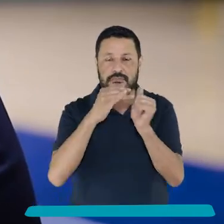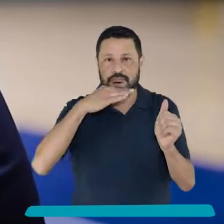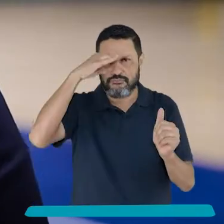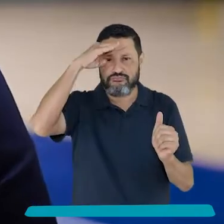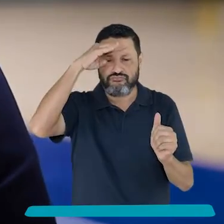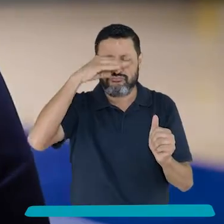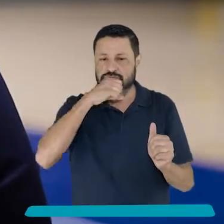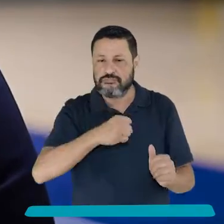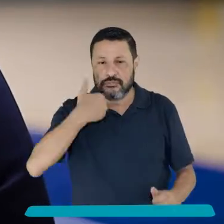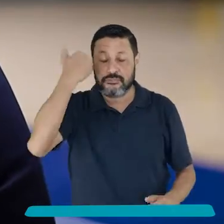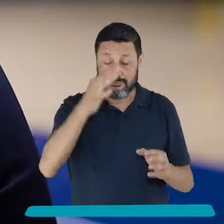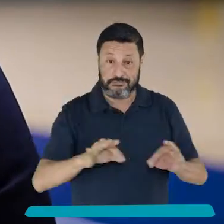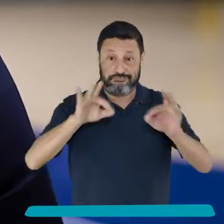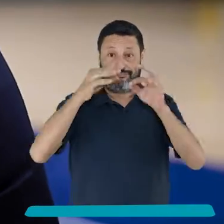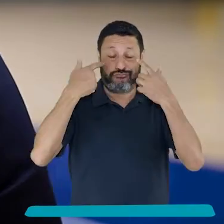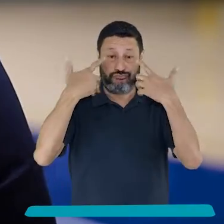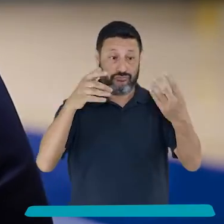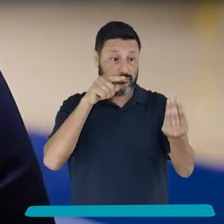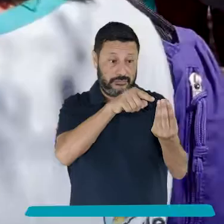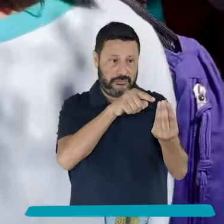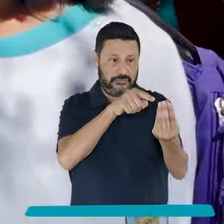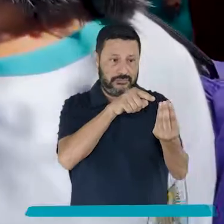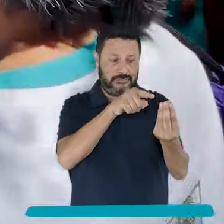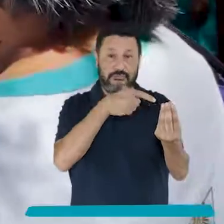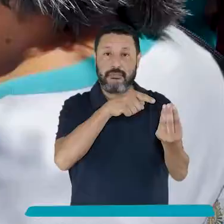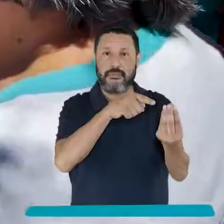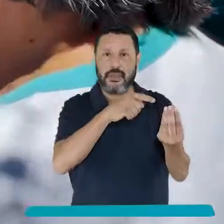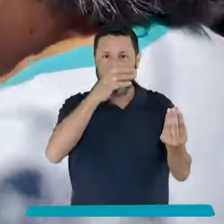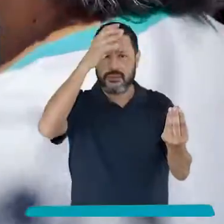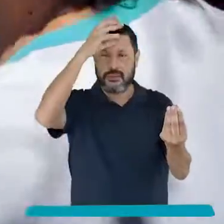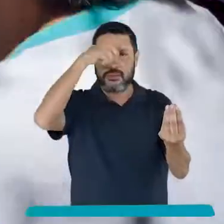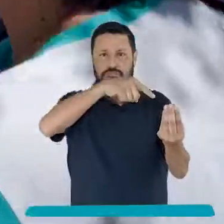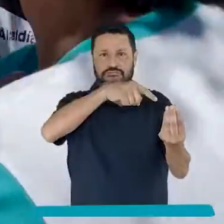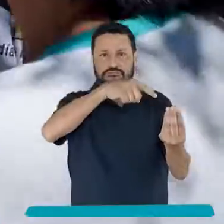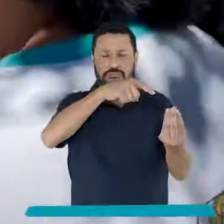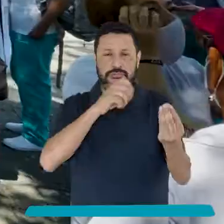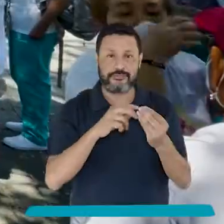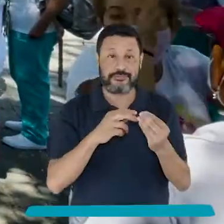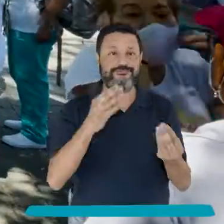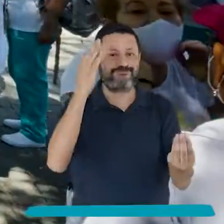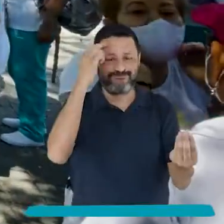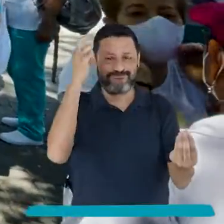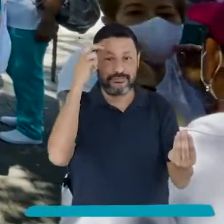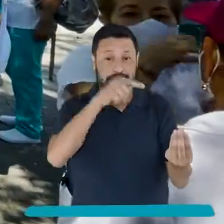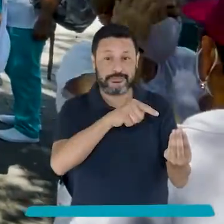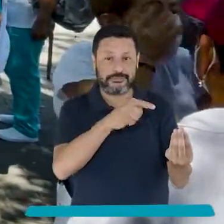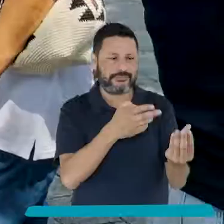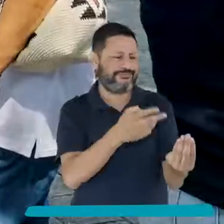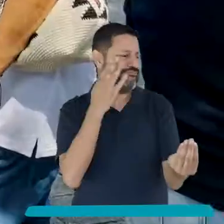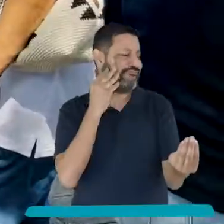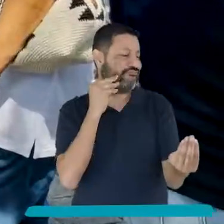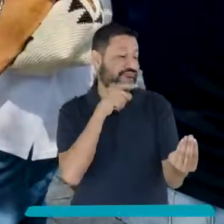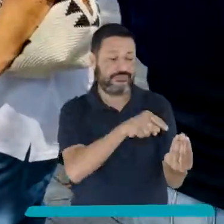Para el Inter Medellín la población adulta mayor es muy importante. Ellos son la sabiduría, son el